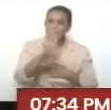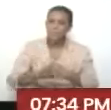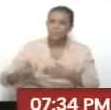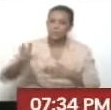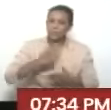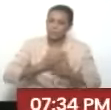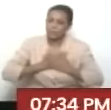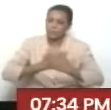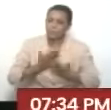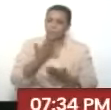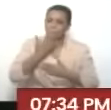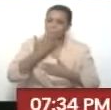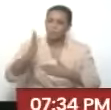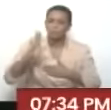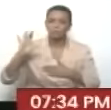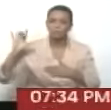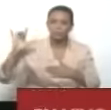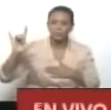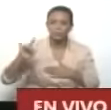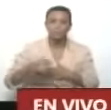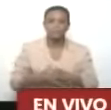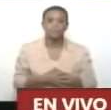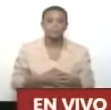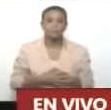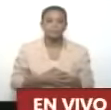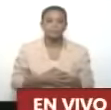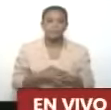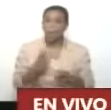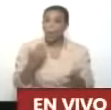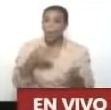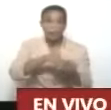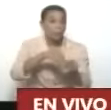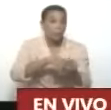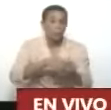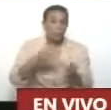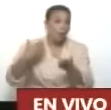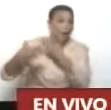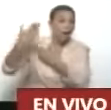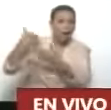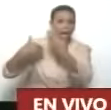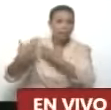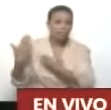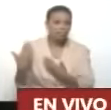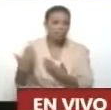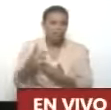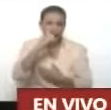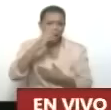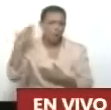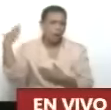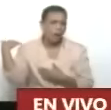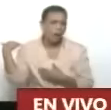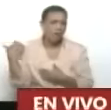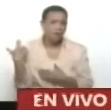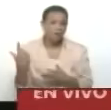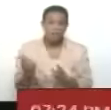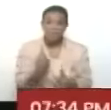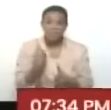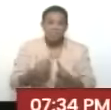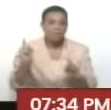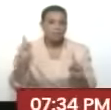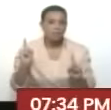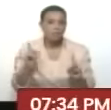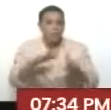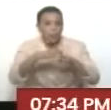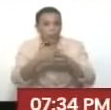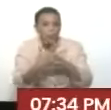amada. Es un voto muy diferente a todos los votos que hemos hecho. Es un voto muy, muy diferente.